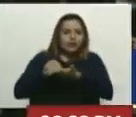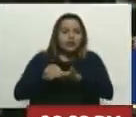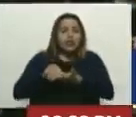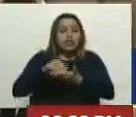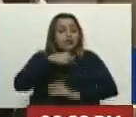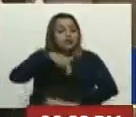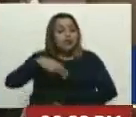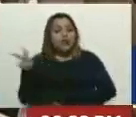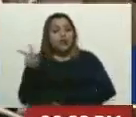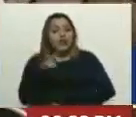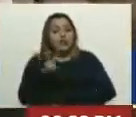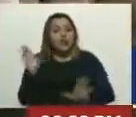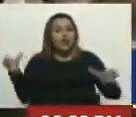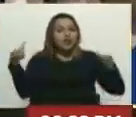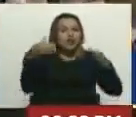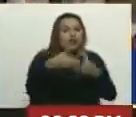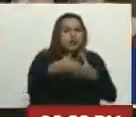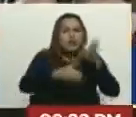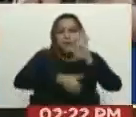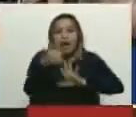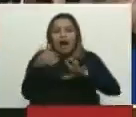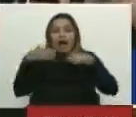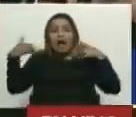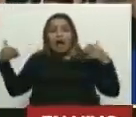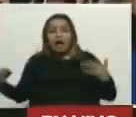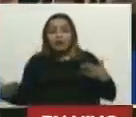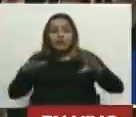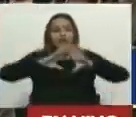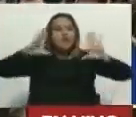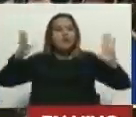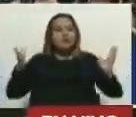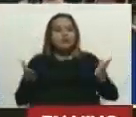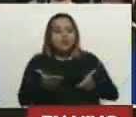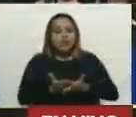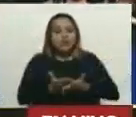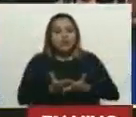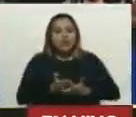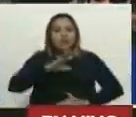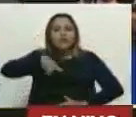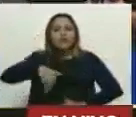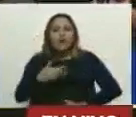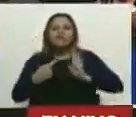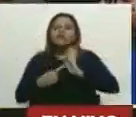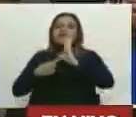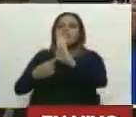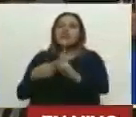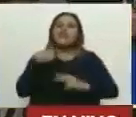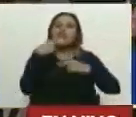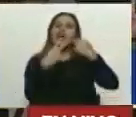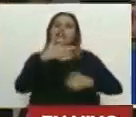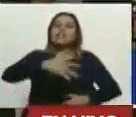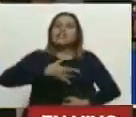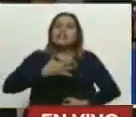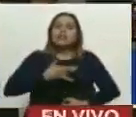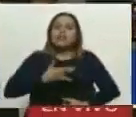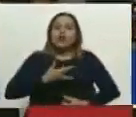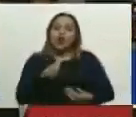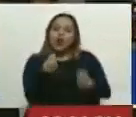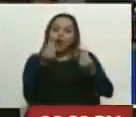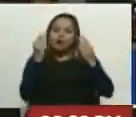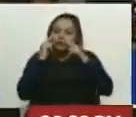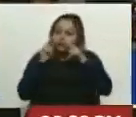somos el grupo más grande a nivel mundial de poder hablar desde el sentimiento, desde cómo